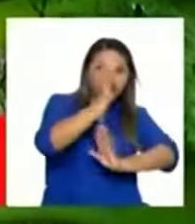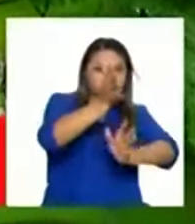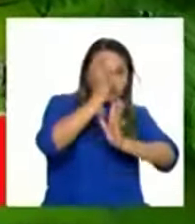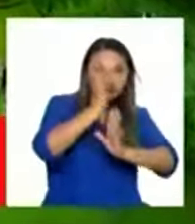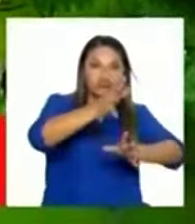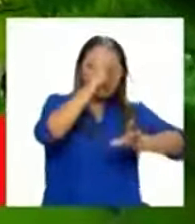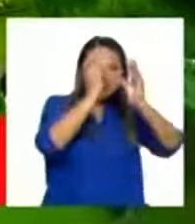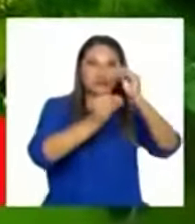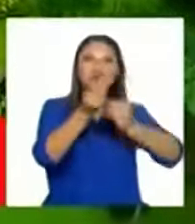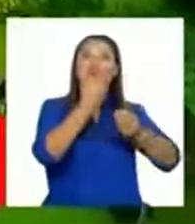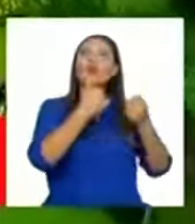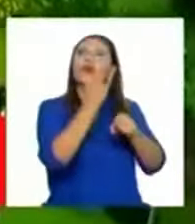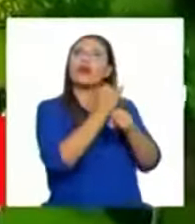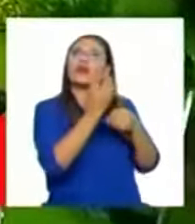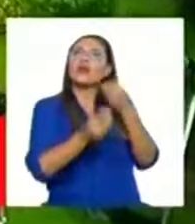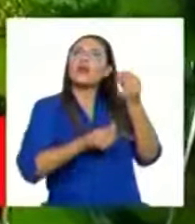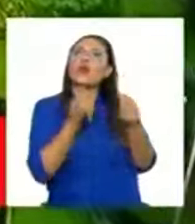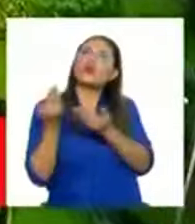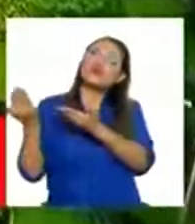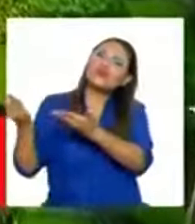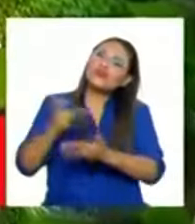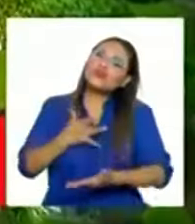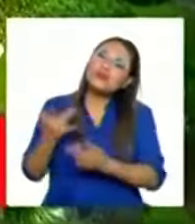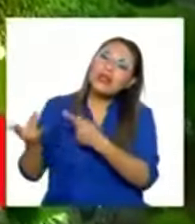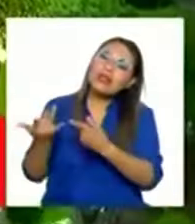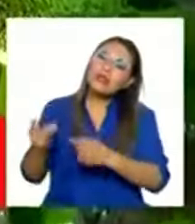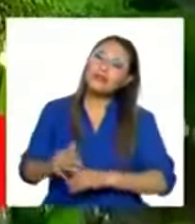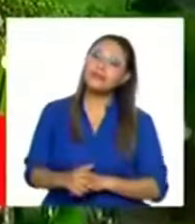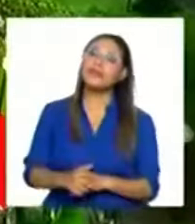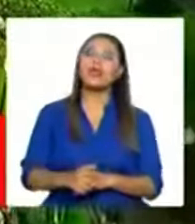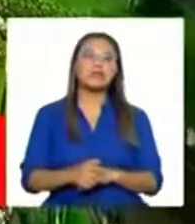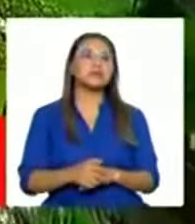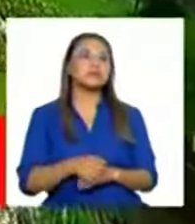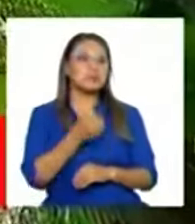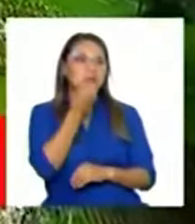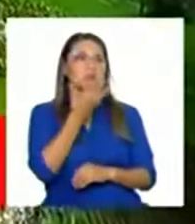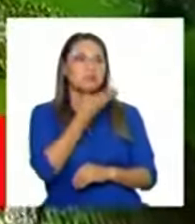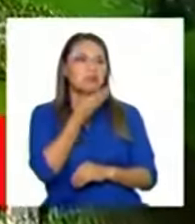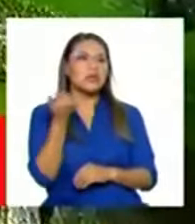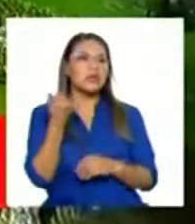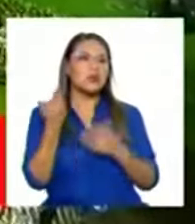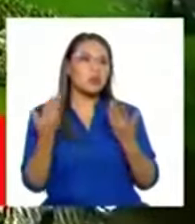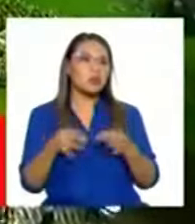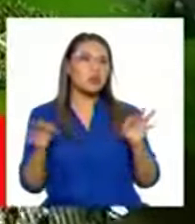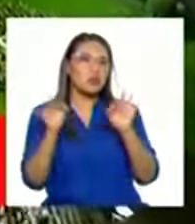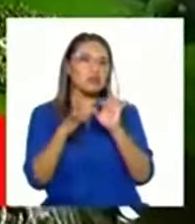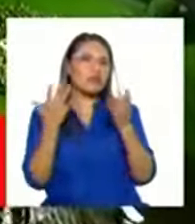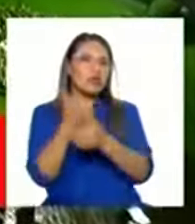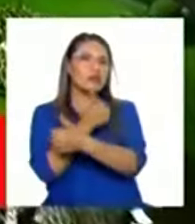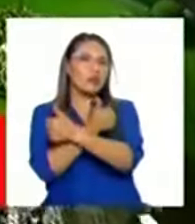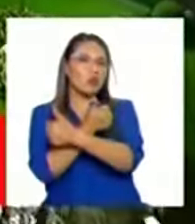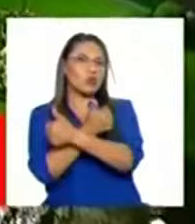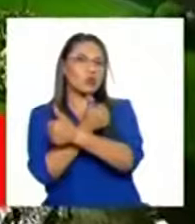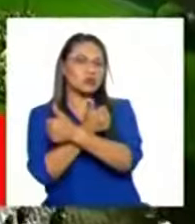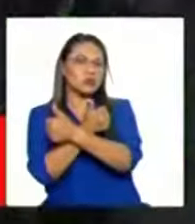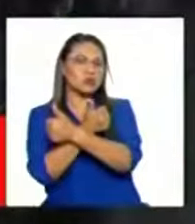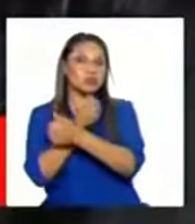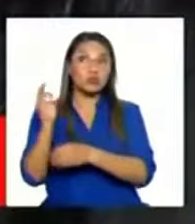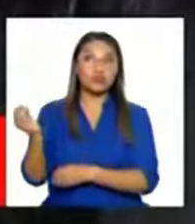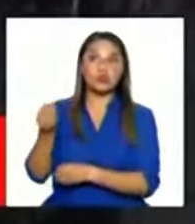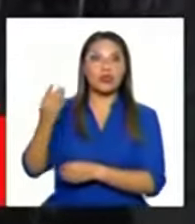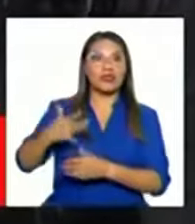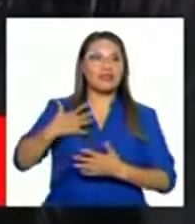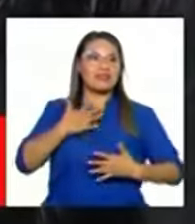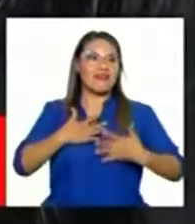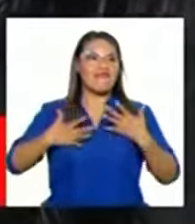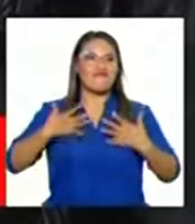sí. es tu fervor? ¿Cómo lo vives? Creo que es lo mejor, bueno, de parte de ser de Ayacucho, porque como disfrutas